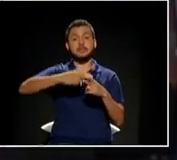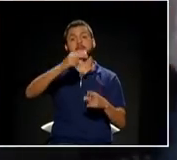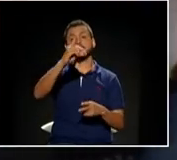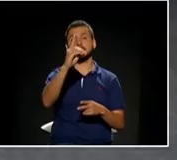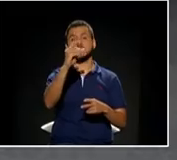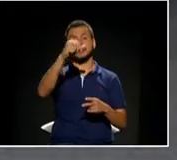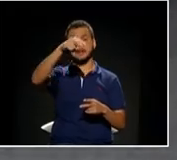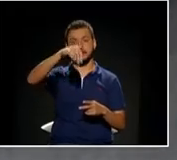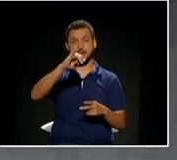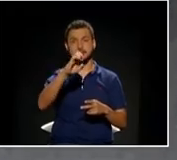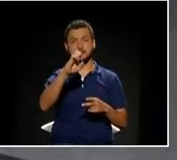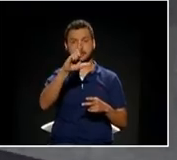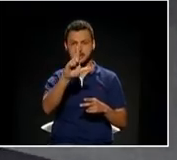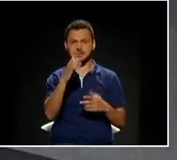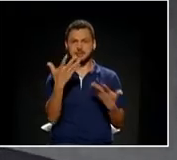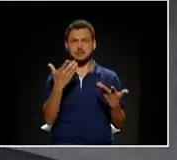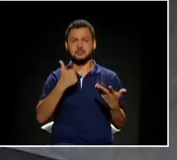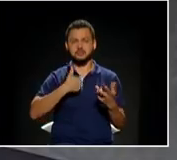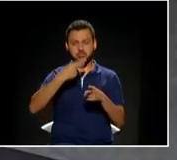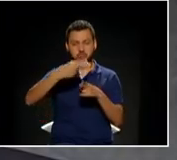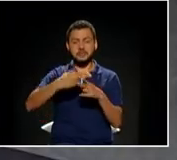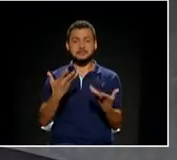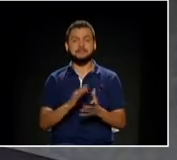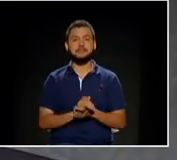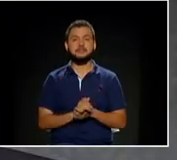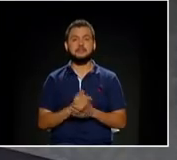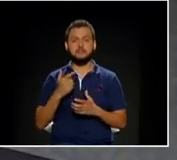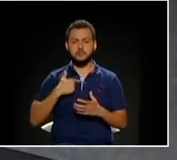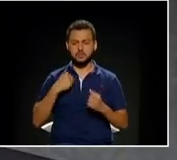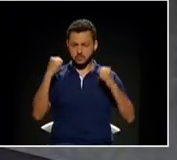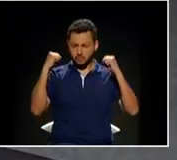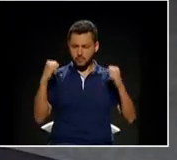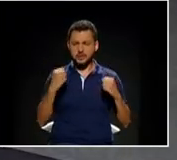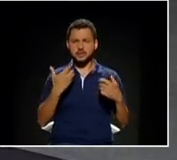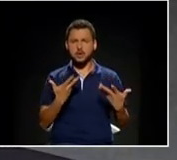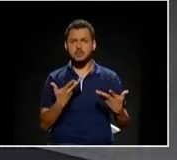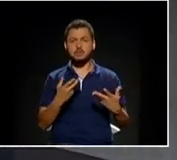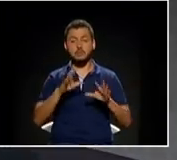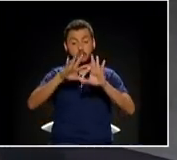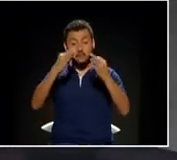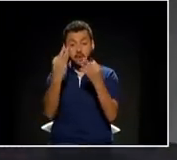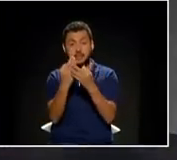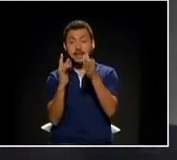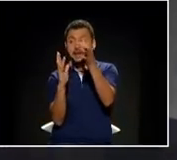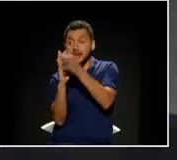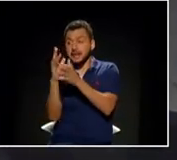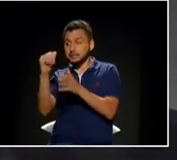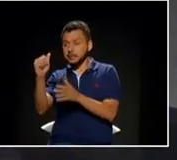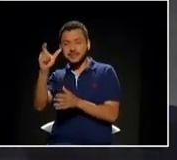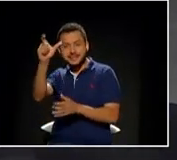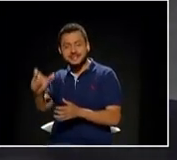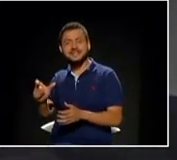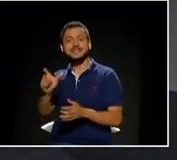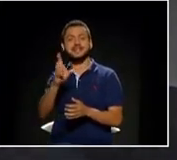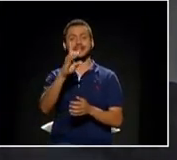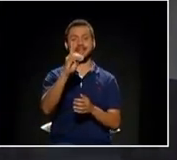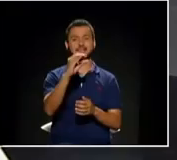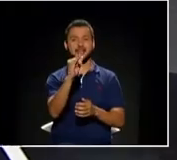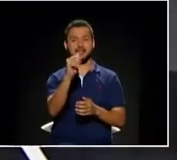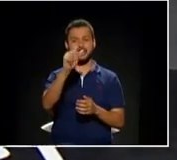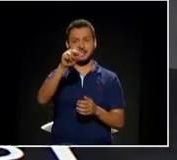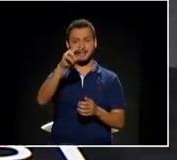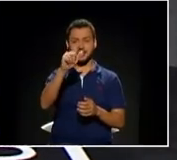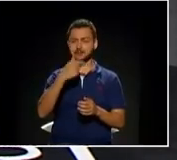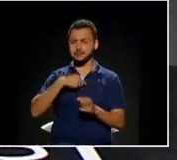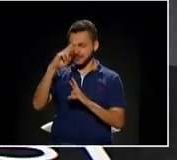medellín para digamos mis fortalezas 1 yo soy un hombre de familia estoy casado con mi esposa diana a la que admiro a la que respeto a la